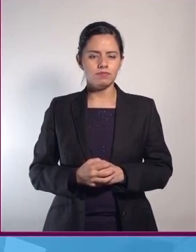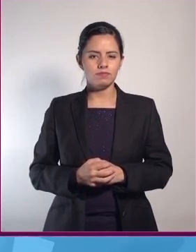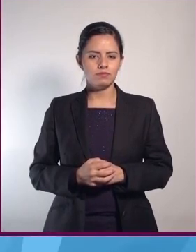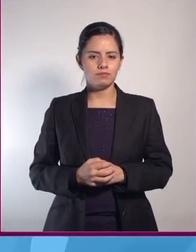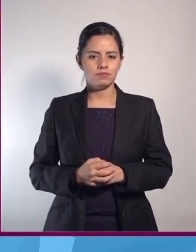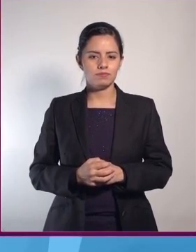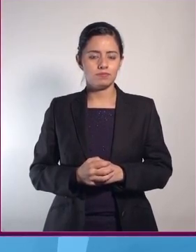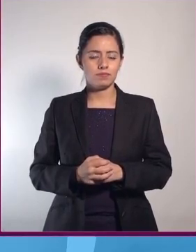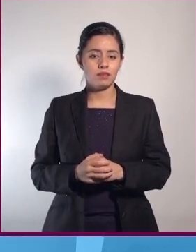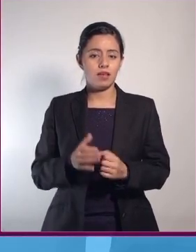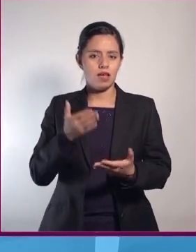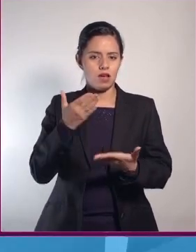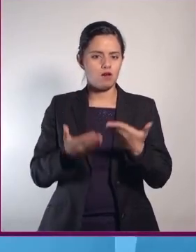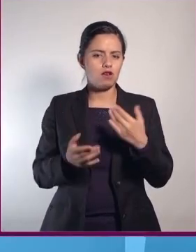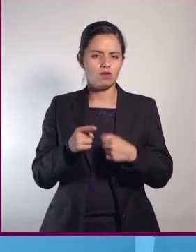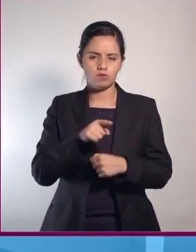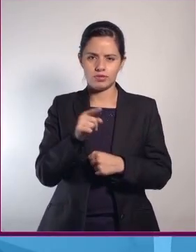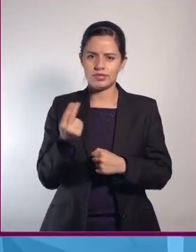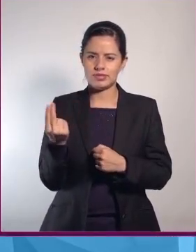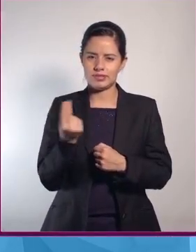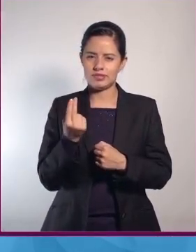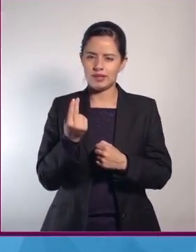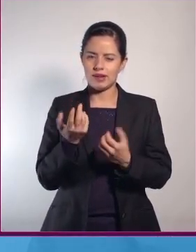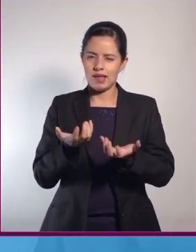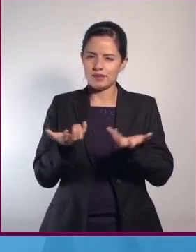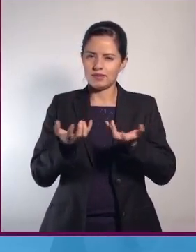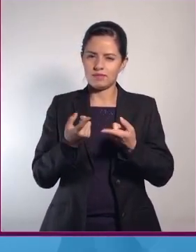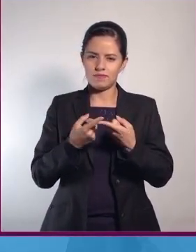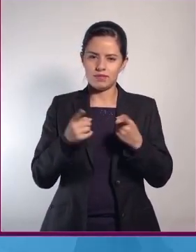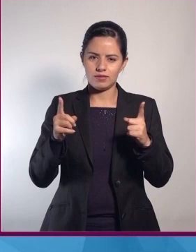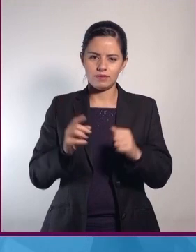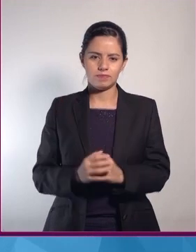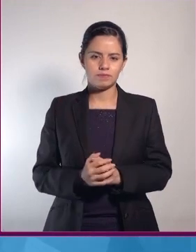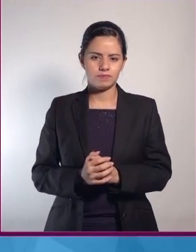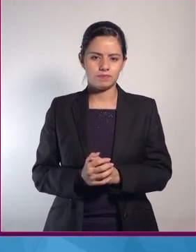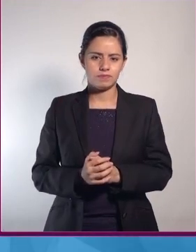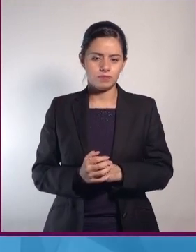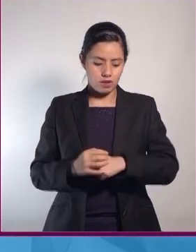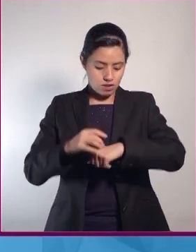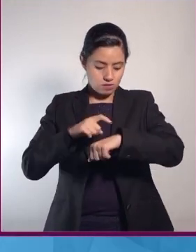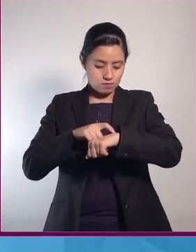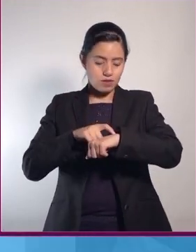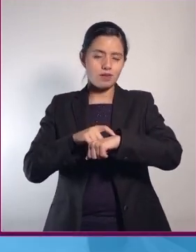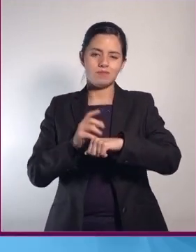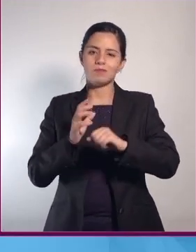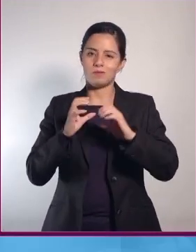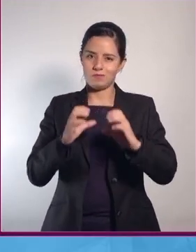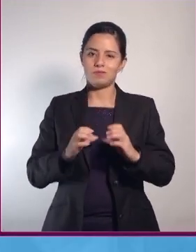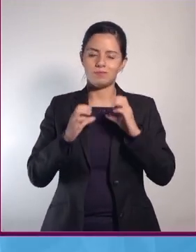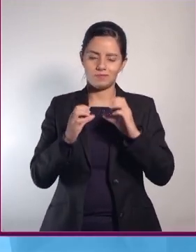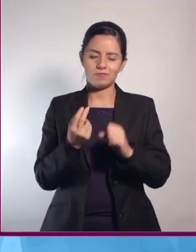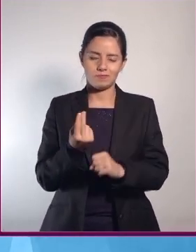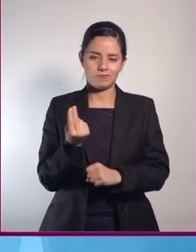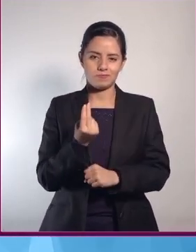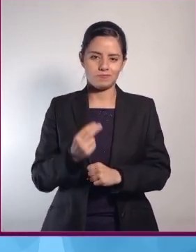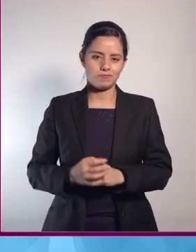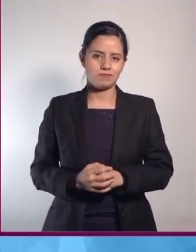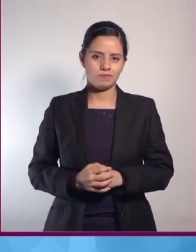Es hora de hacer la diferencia. Es hora de cuidarte.